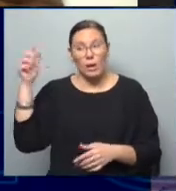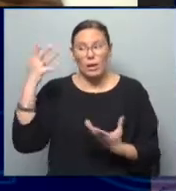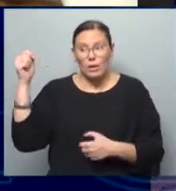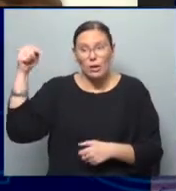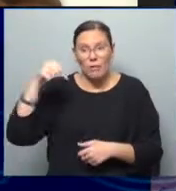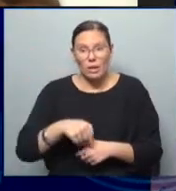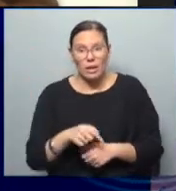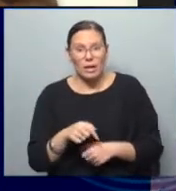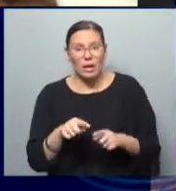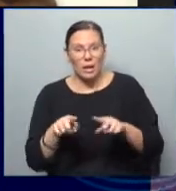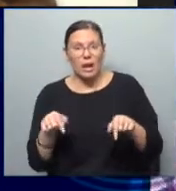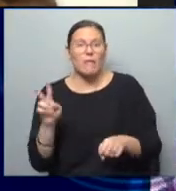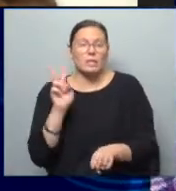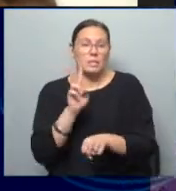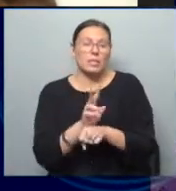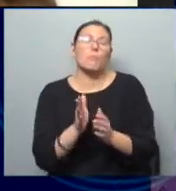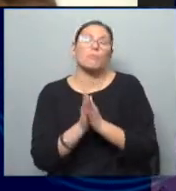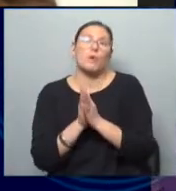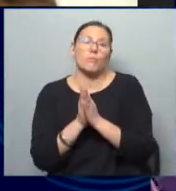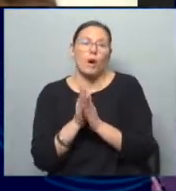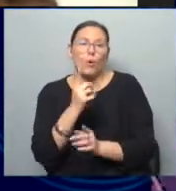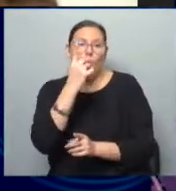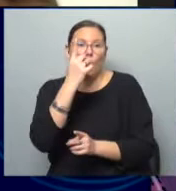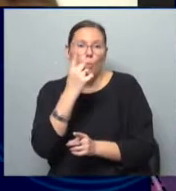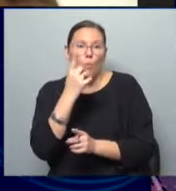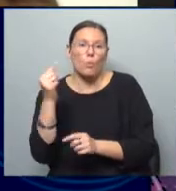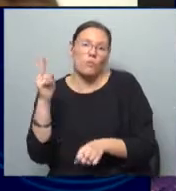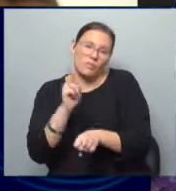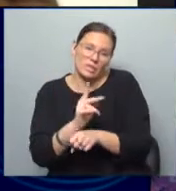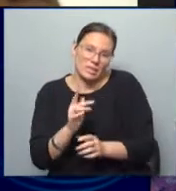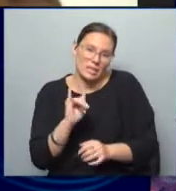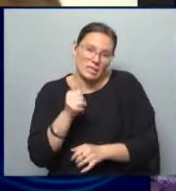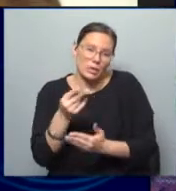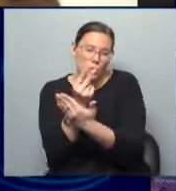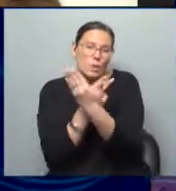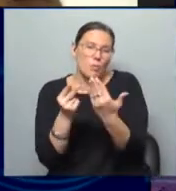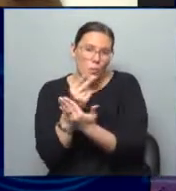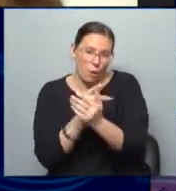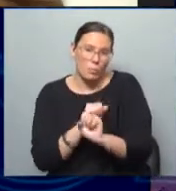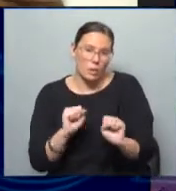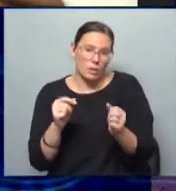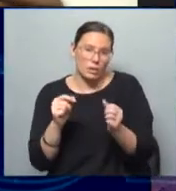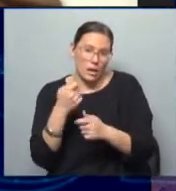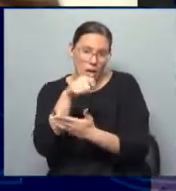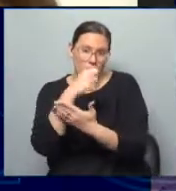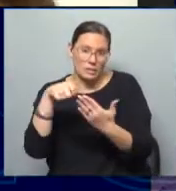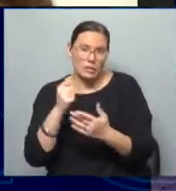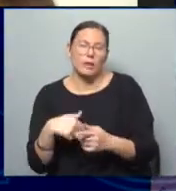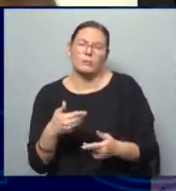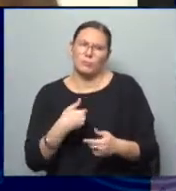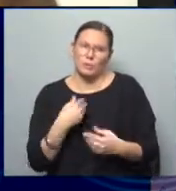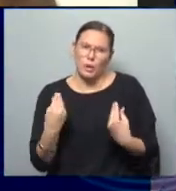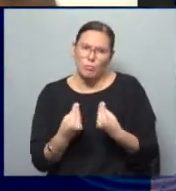piso, que sí. Por favor, Edu, un solo trazo nos vas a hacer. Bueno, ya estamos pidiendo mucho, me parece, Pablito.